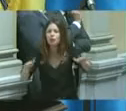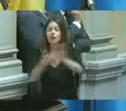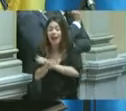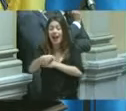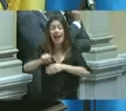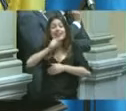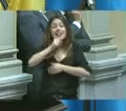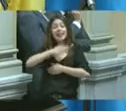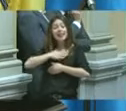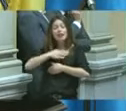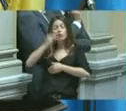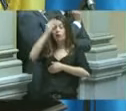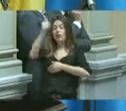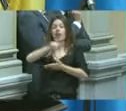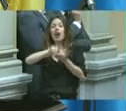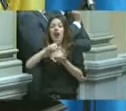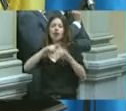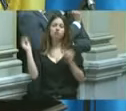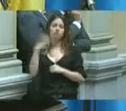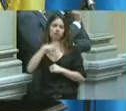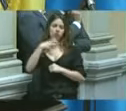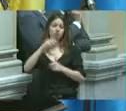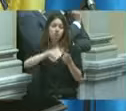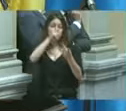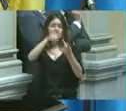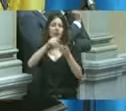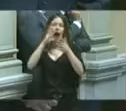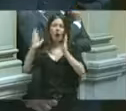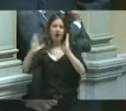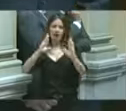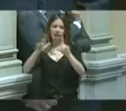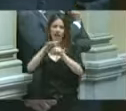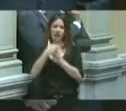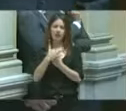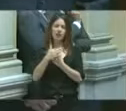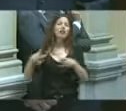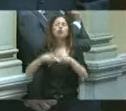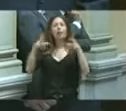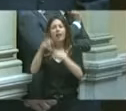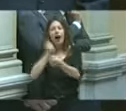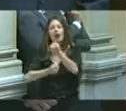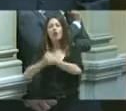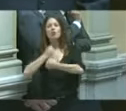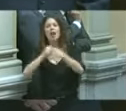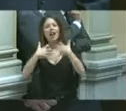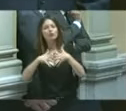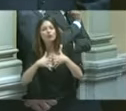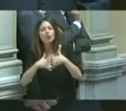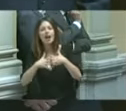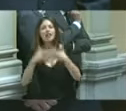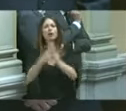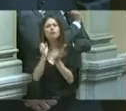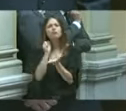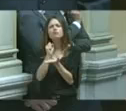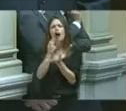los osvuelos. La segunda sobre el momento que vivimos. Nuestra sociedad, nuestra economía, nuestra industria afrontan